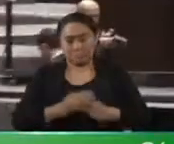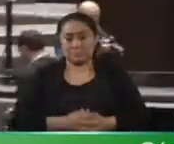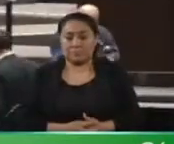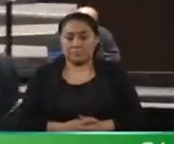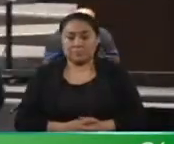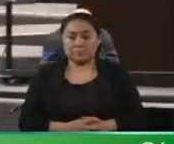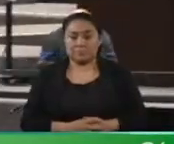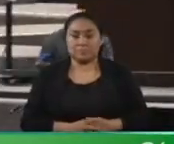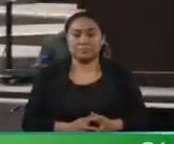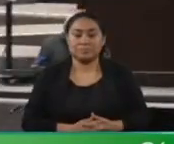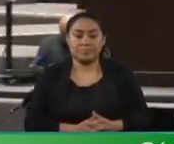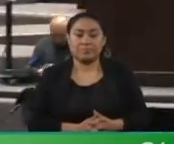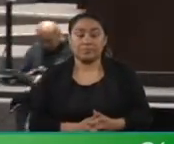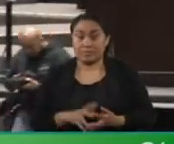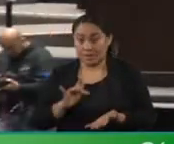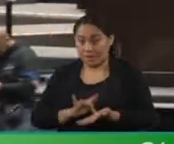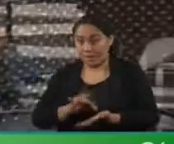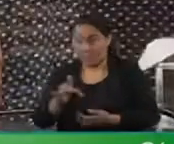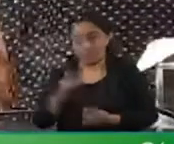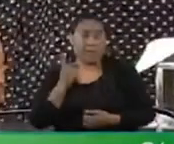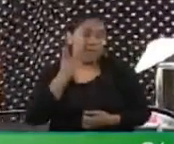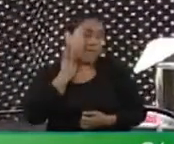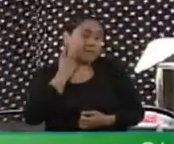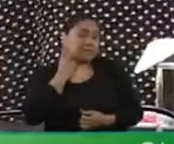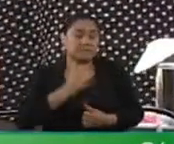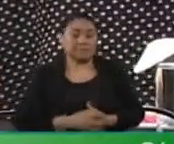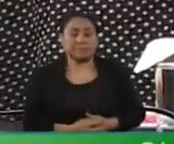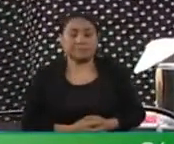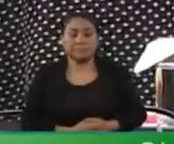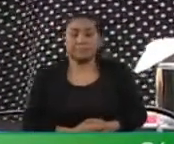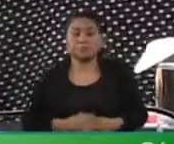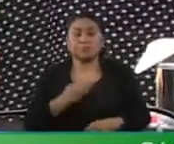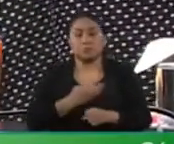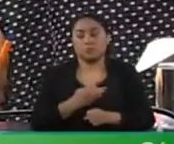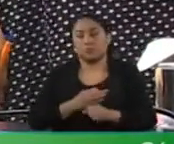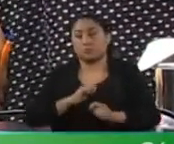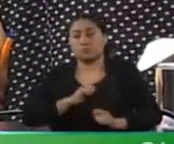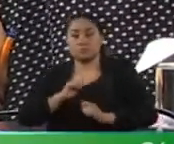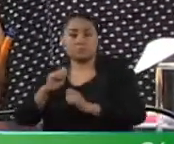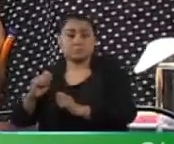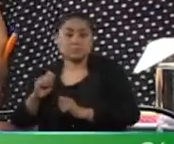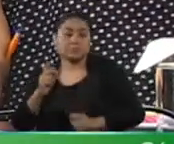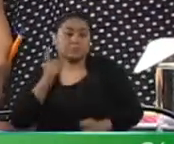gracias gracias a usted diputado tiene ahora el uso de la palabra el diputado